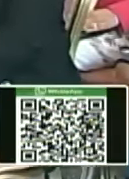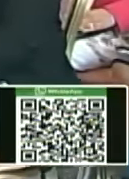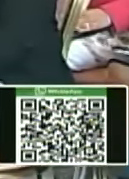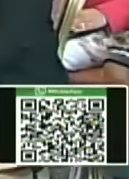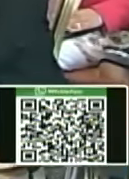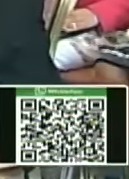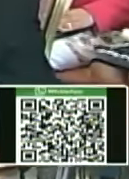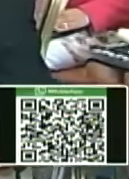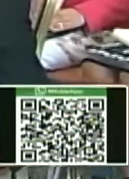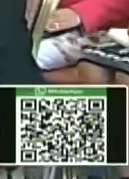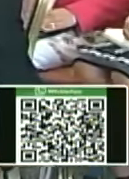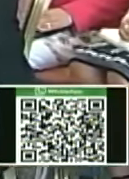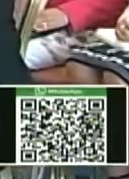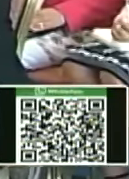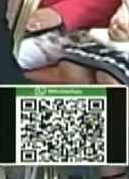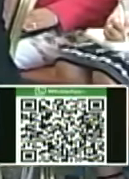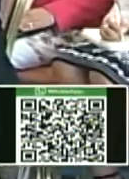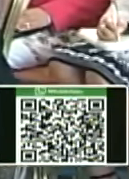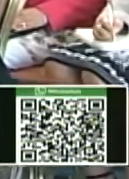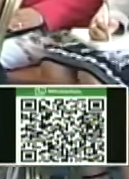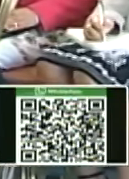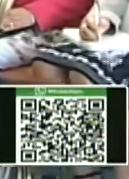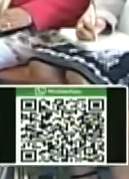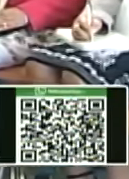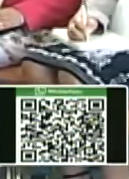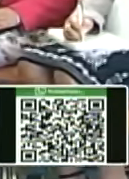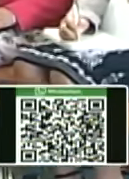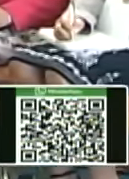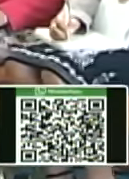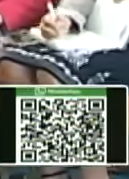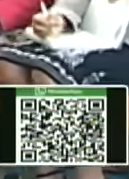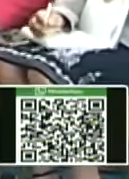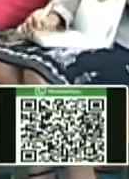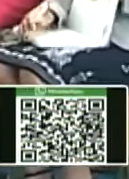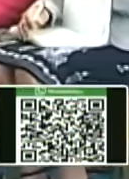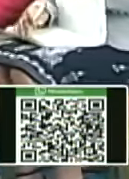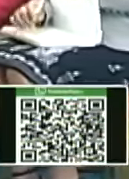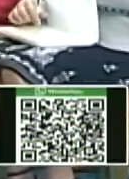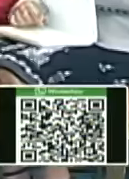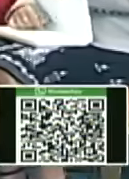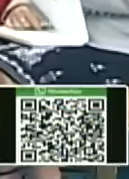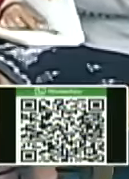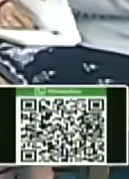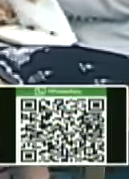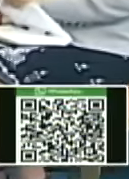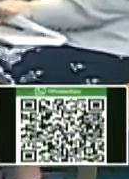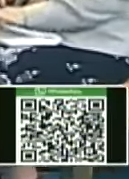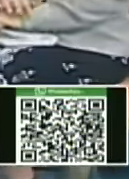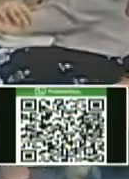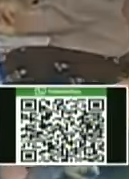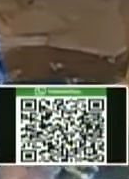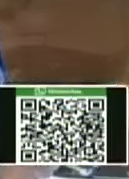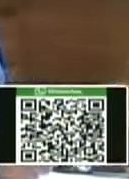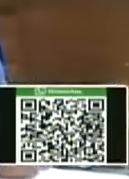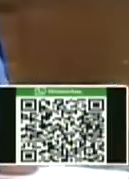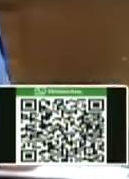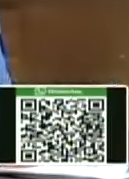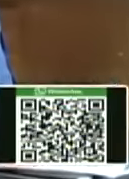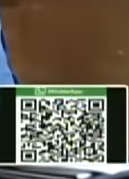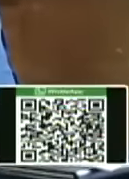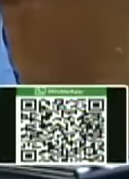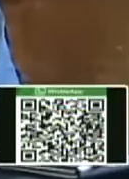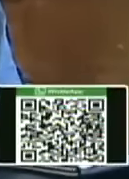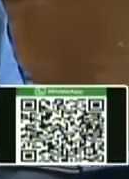Como ustedes saben, nuestro país ha vivido diversas etapas,